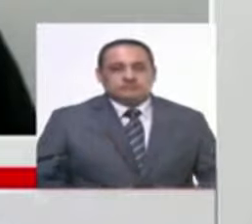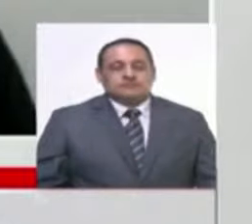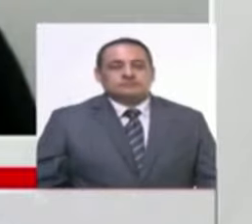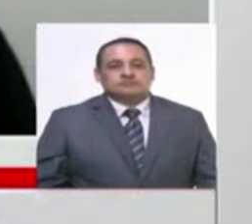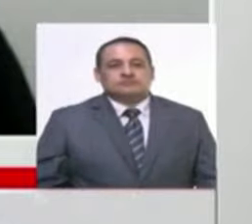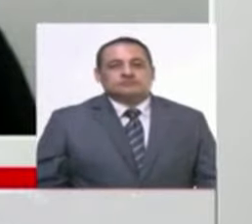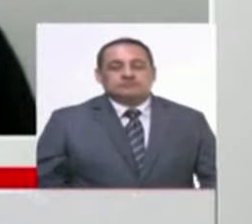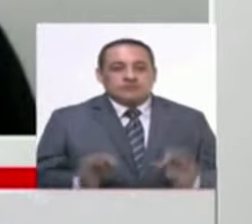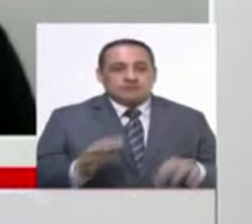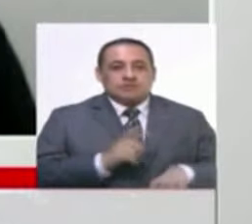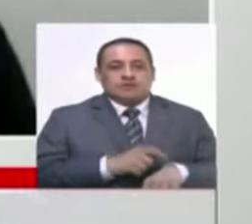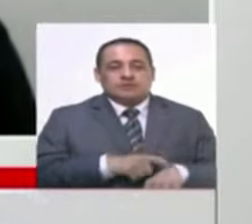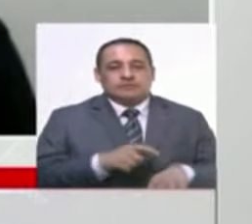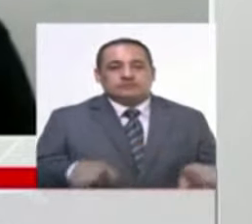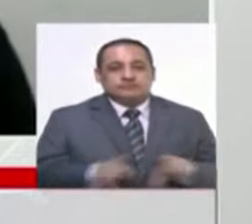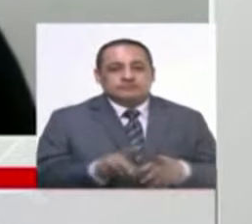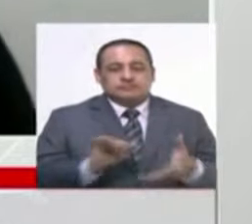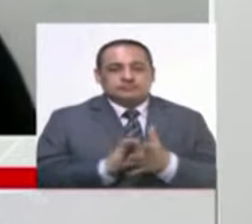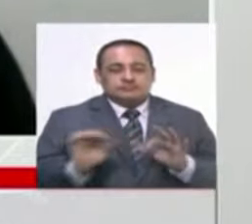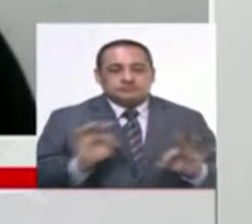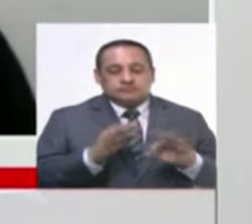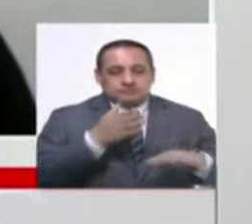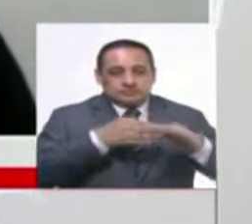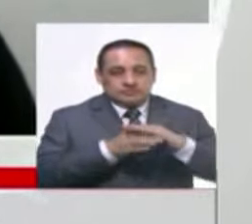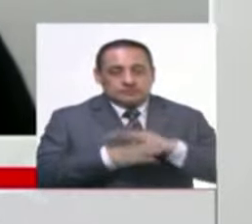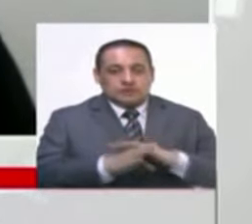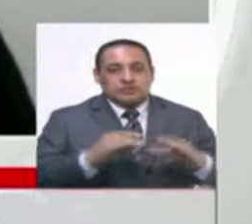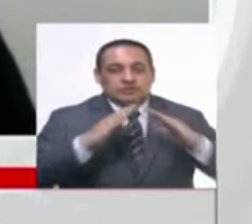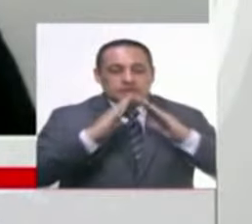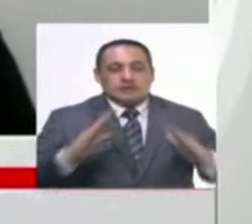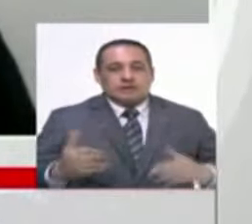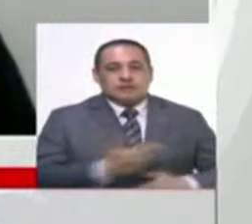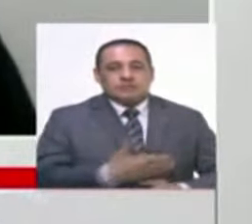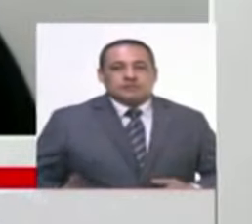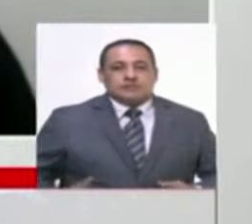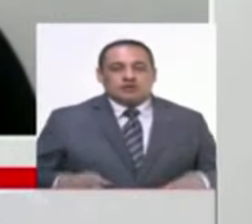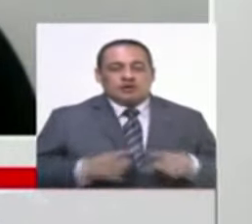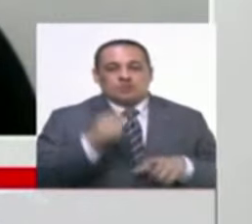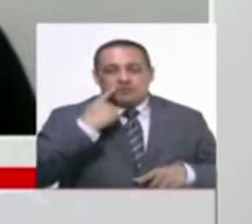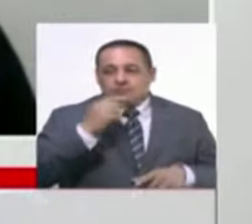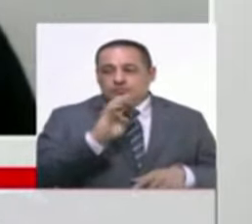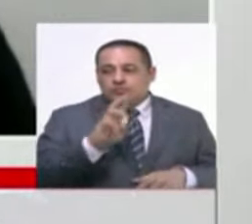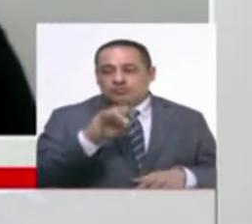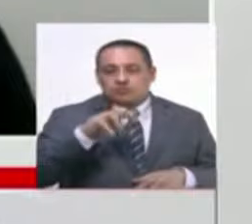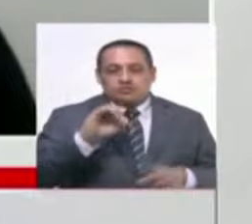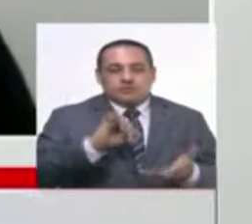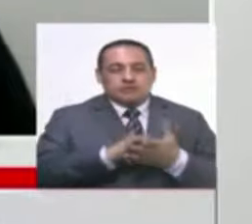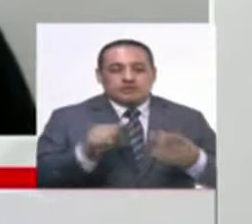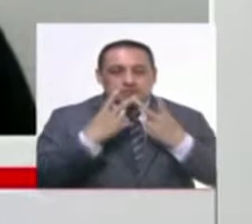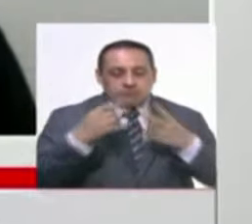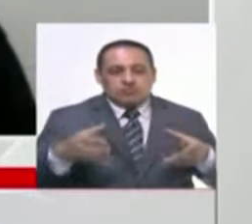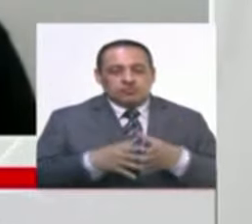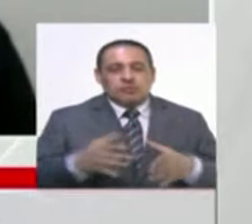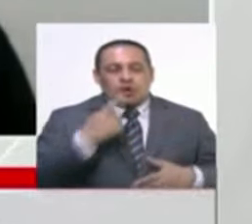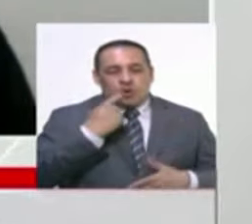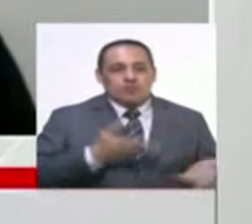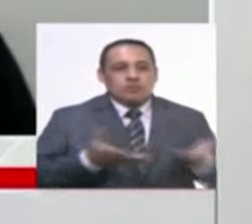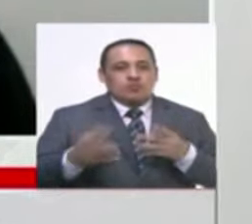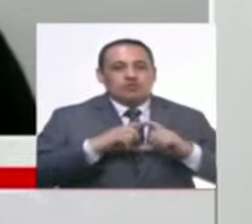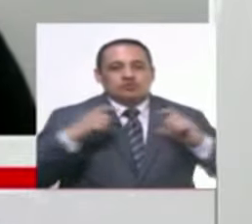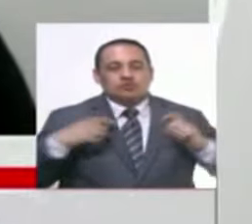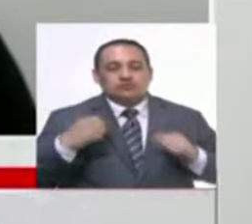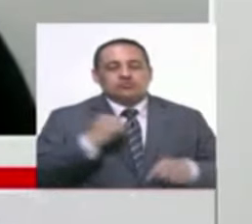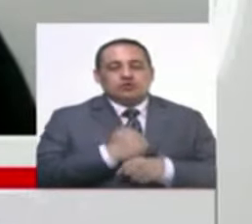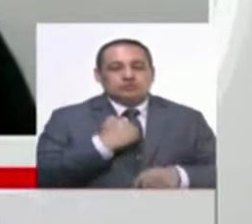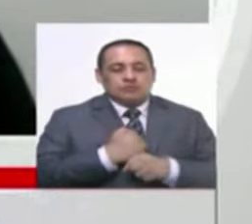también a la misma hora. Comimos dentro del despacho presidencial del señor Bruno Pacheco. Estuvo un mozo y dos